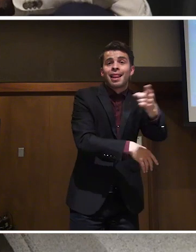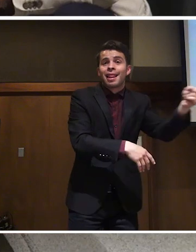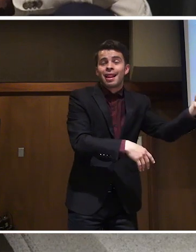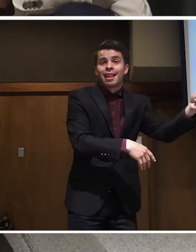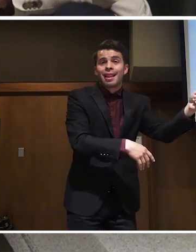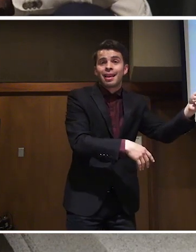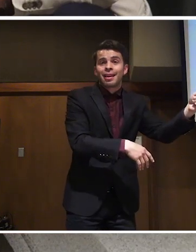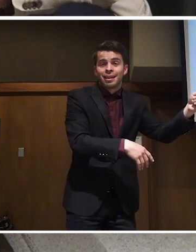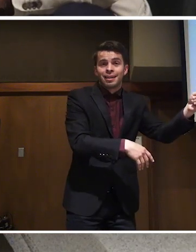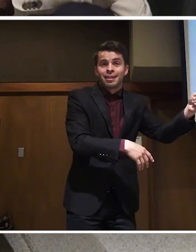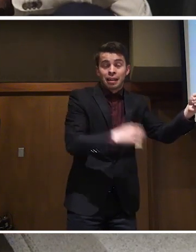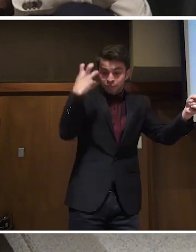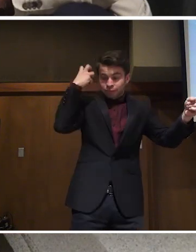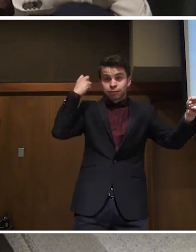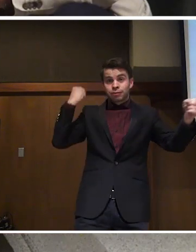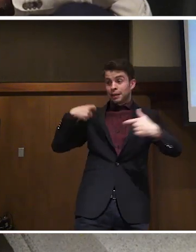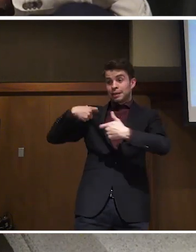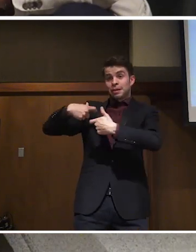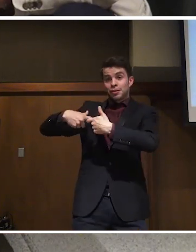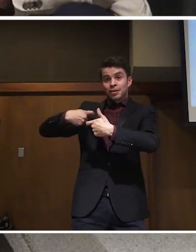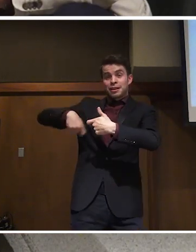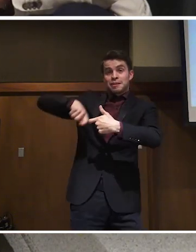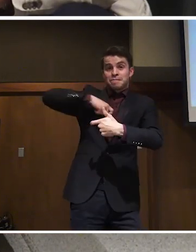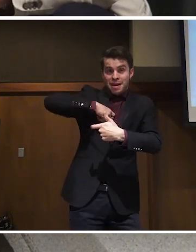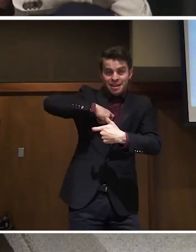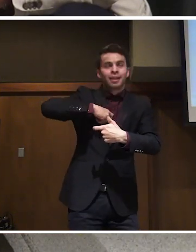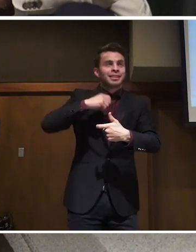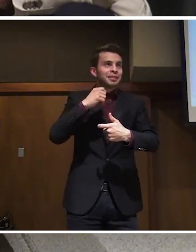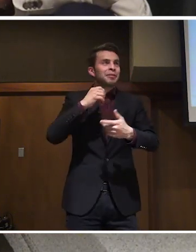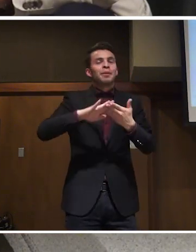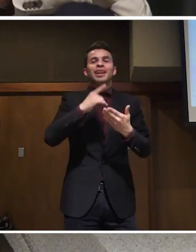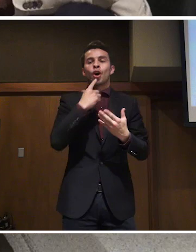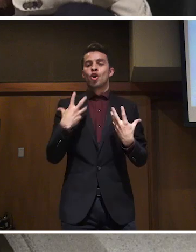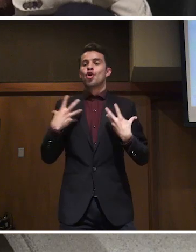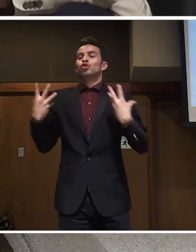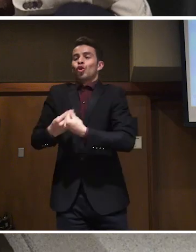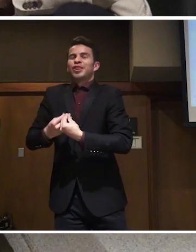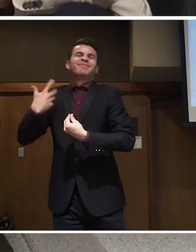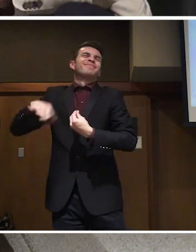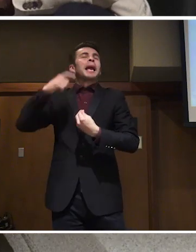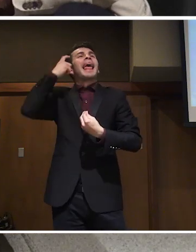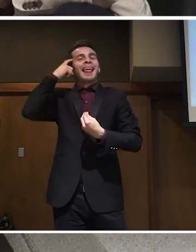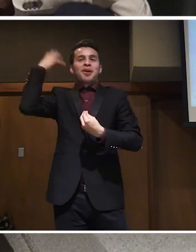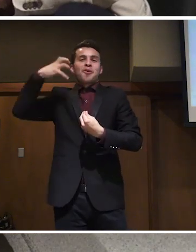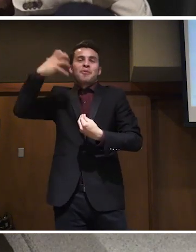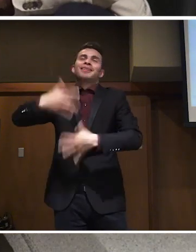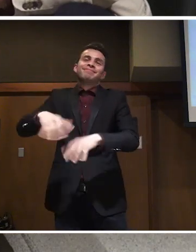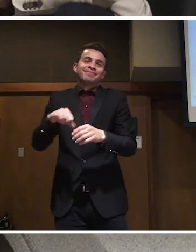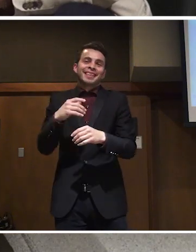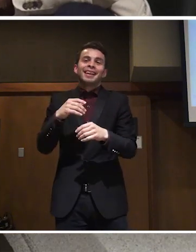nuestra. Pues la escritura y eso de la nuestra suena, me identifico con el europeo aquí